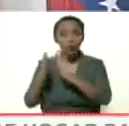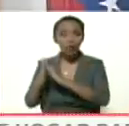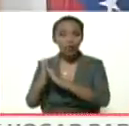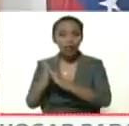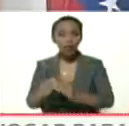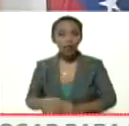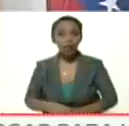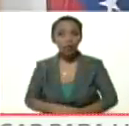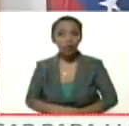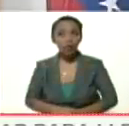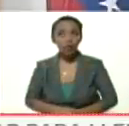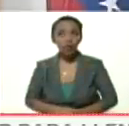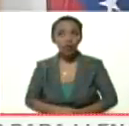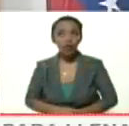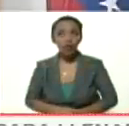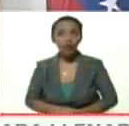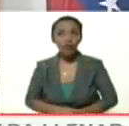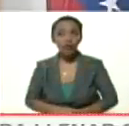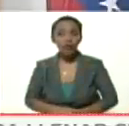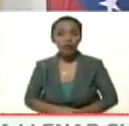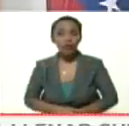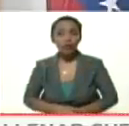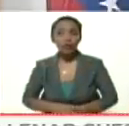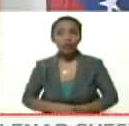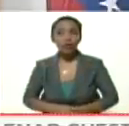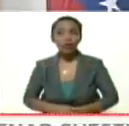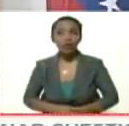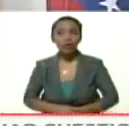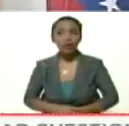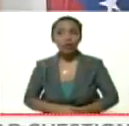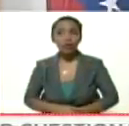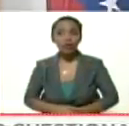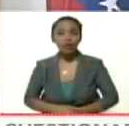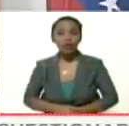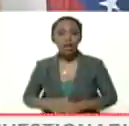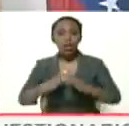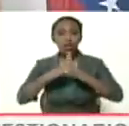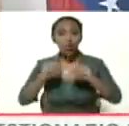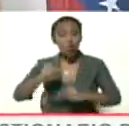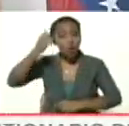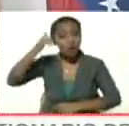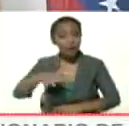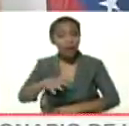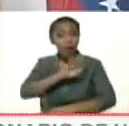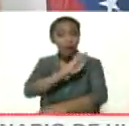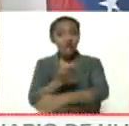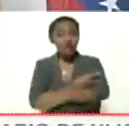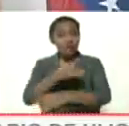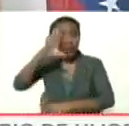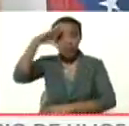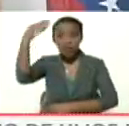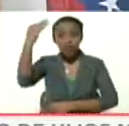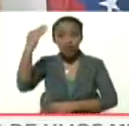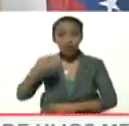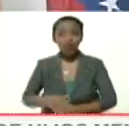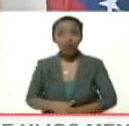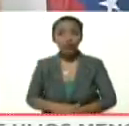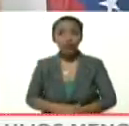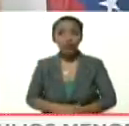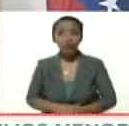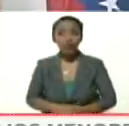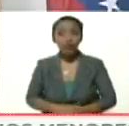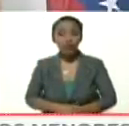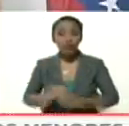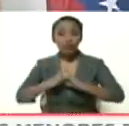judía, a la comunidad musulmana y a todos los creyentes en las fuerzas de Dios, a